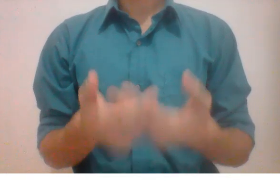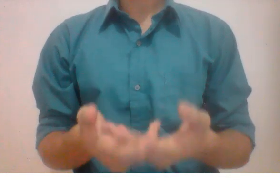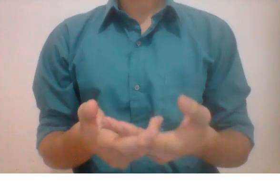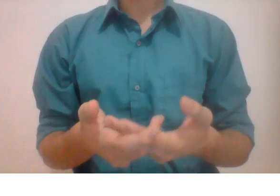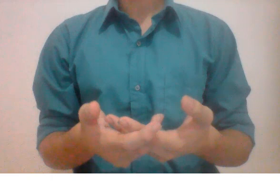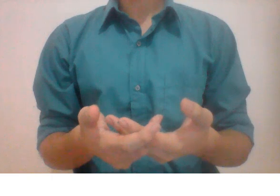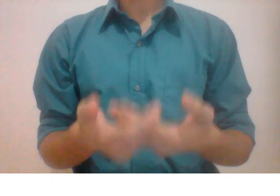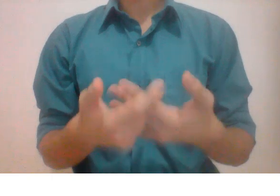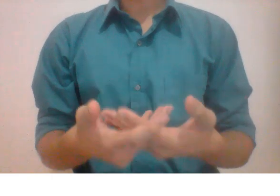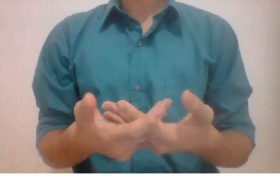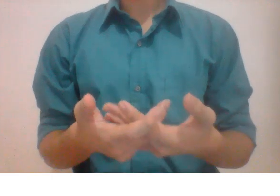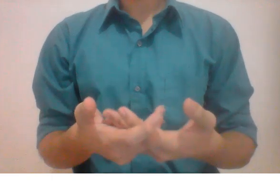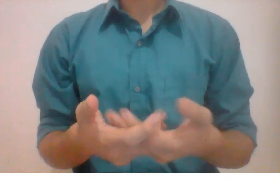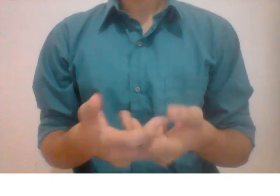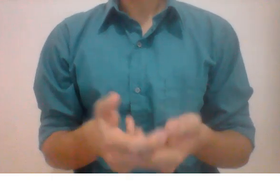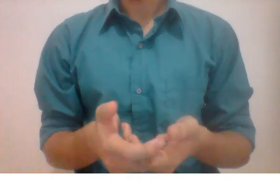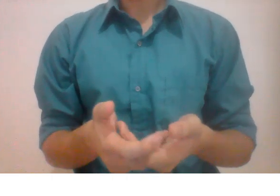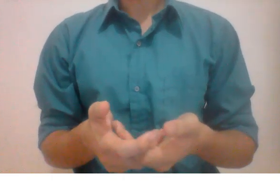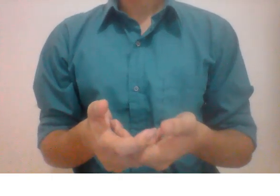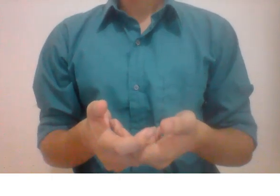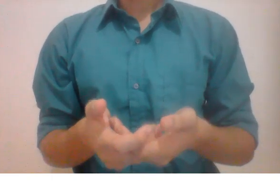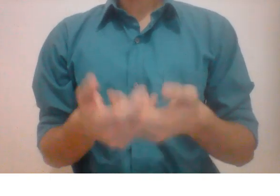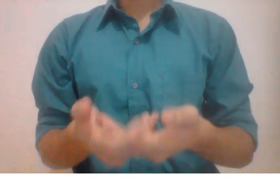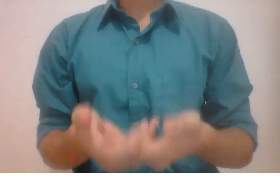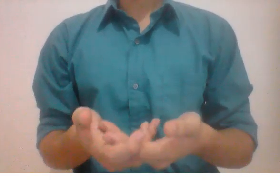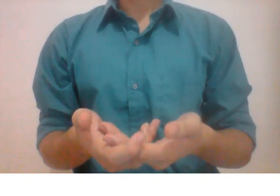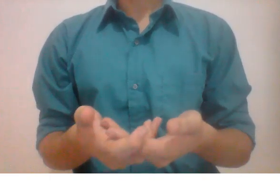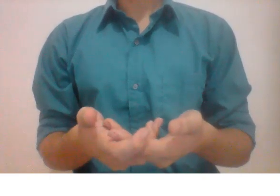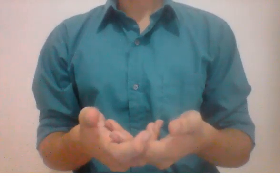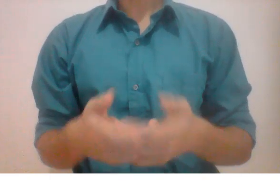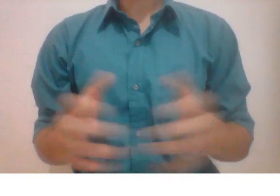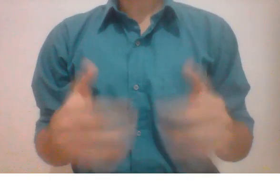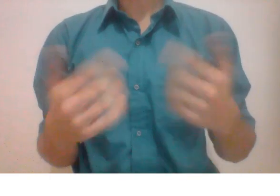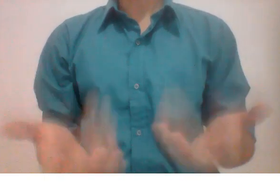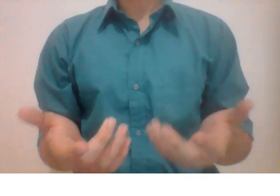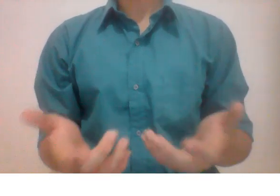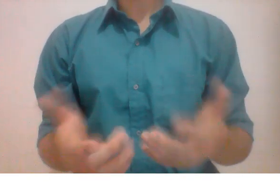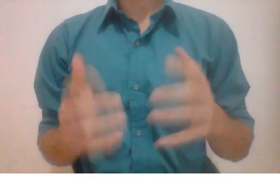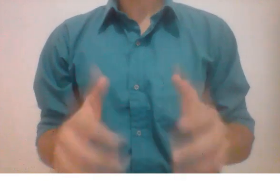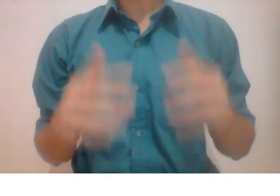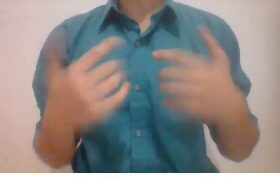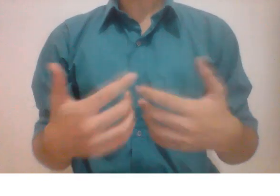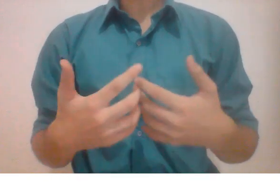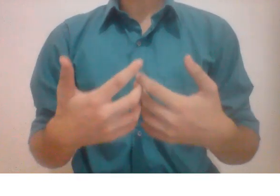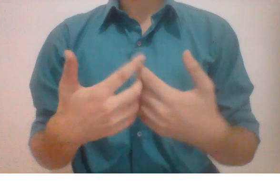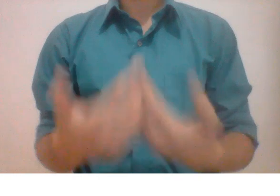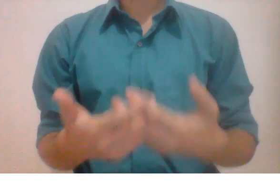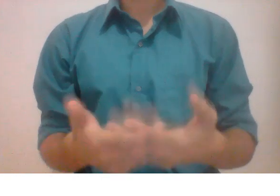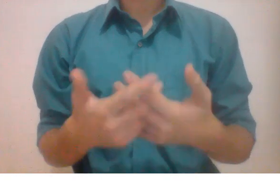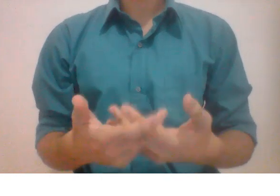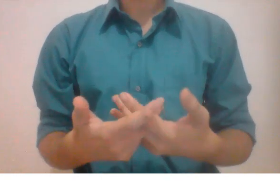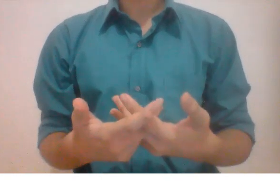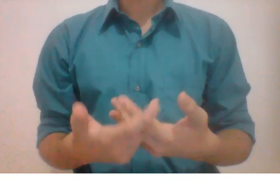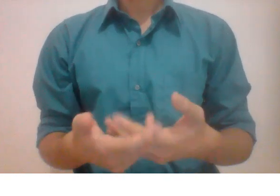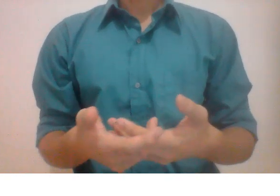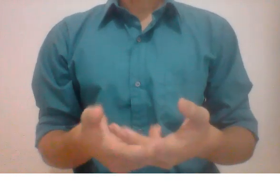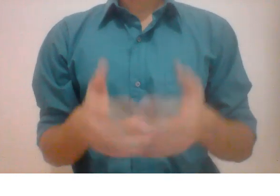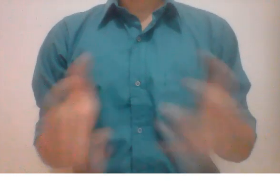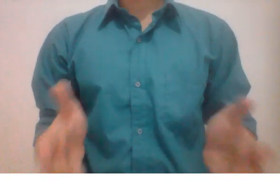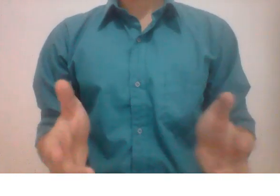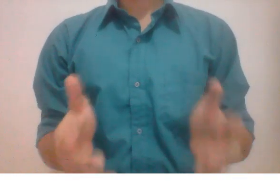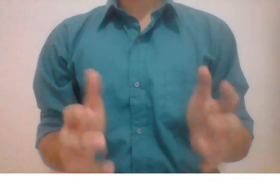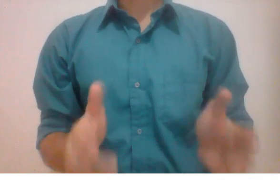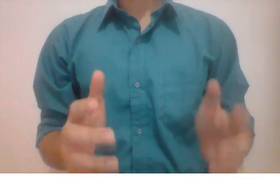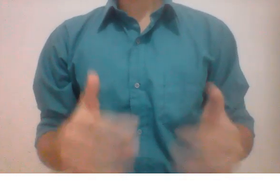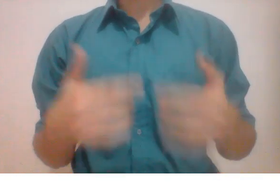un candidato que los iba a poner contra la lona por el hecho de que son corruptos. Eso es lo lamentable, que son capaces de entregar al país entero con